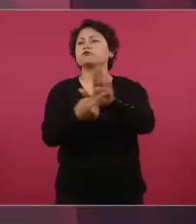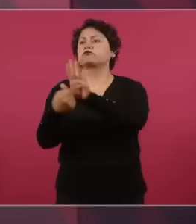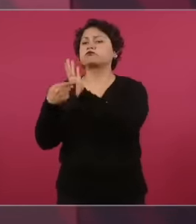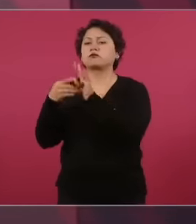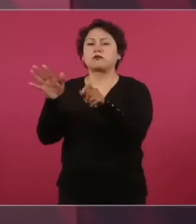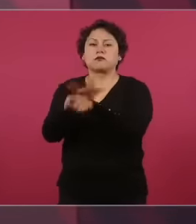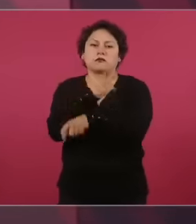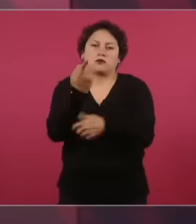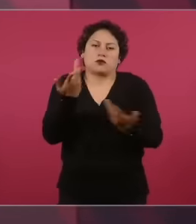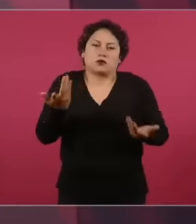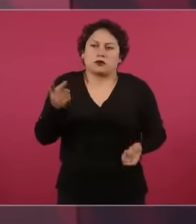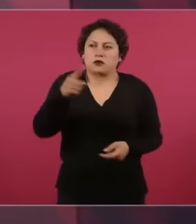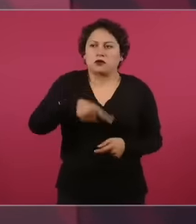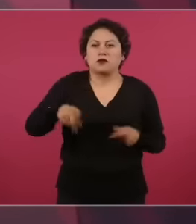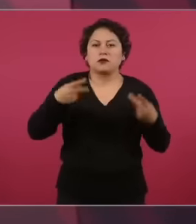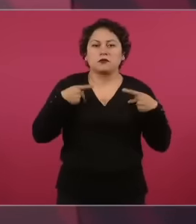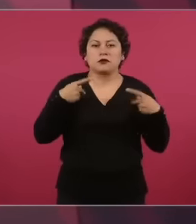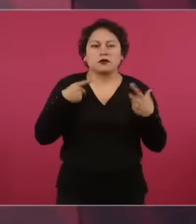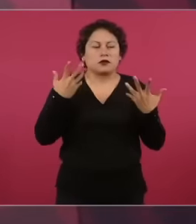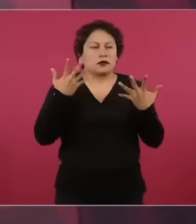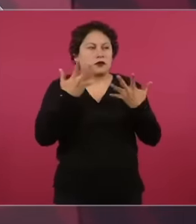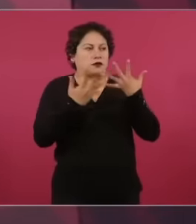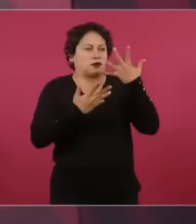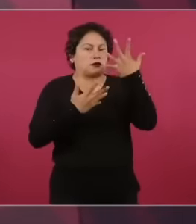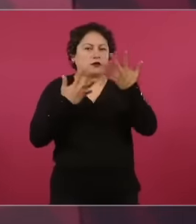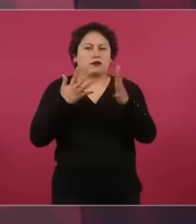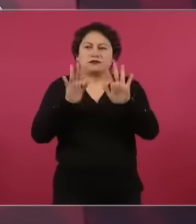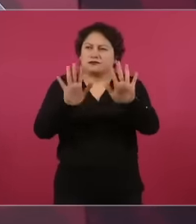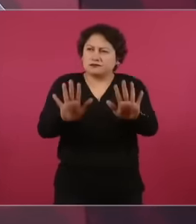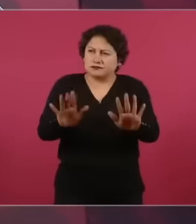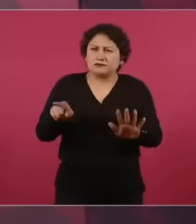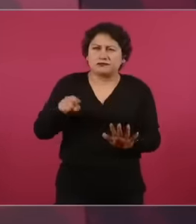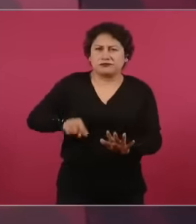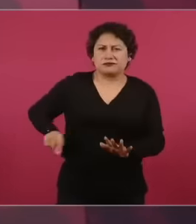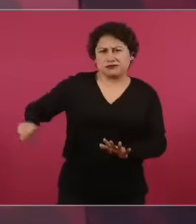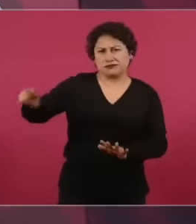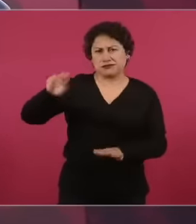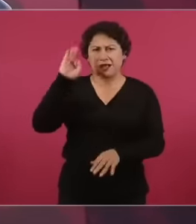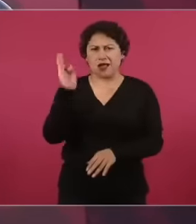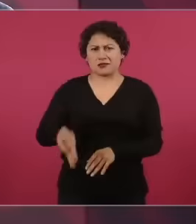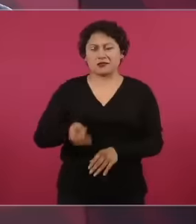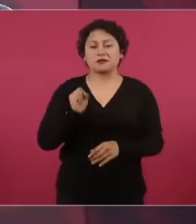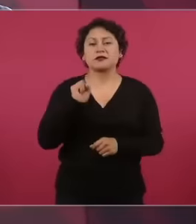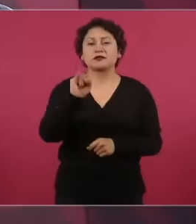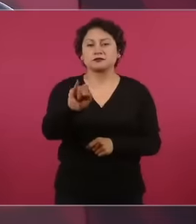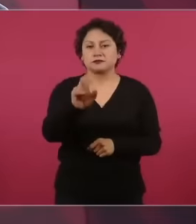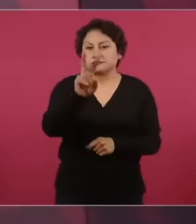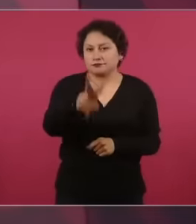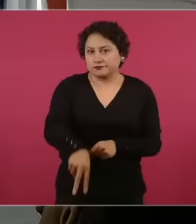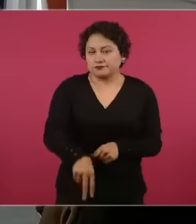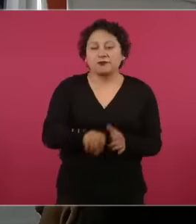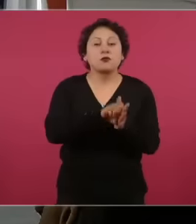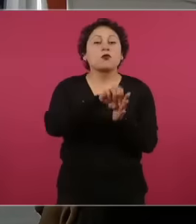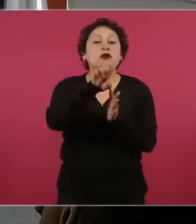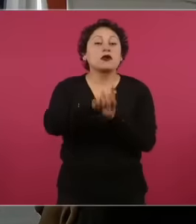la gente no se entera. Pero me gustó mucho, por ejemplo, que salieron jóvenes en